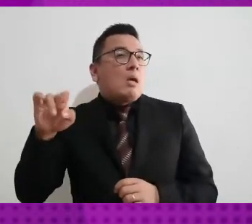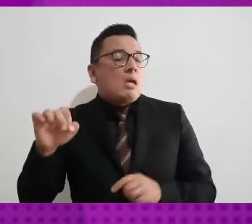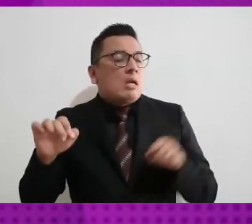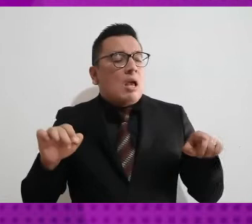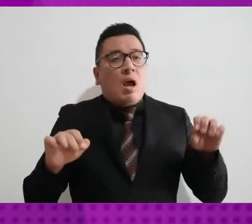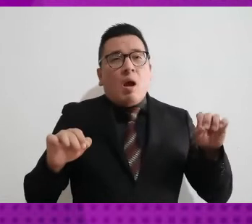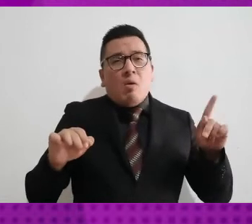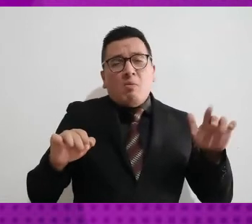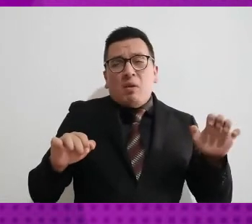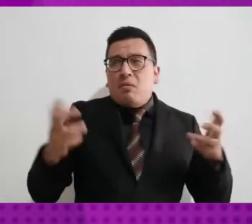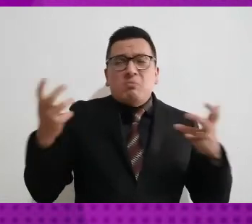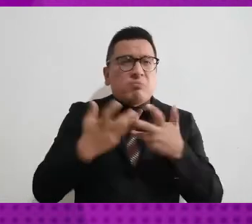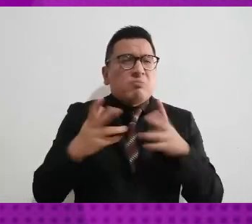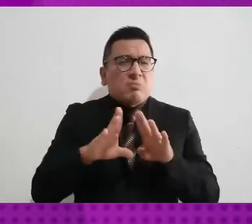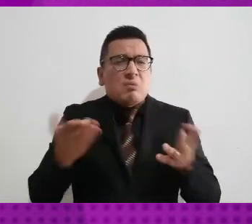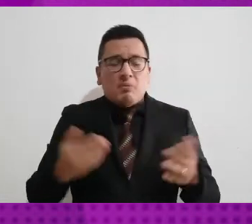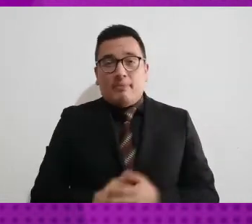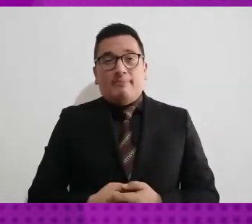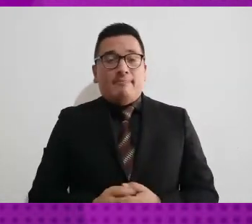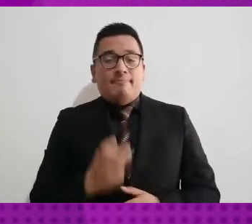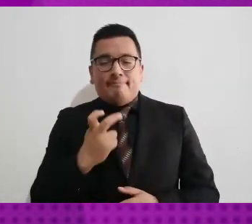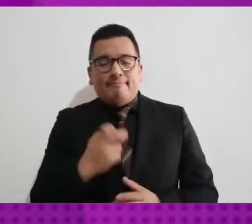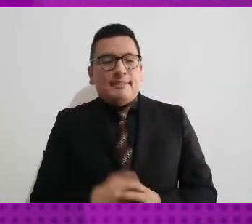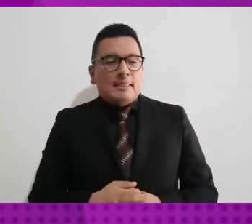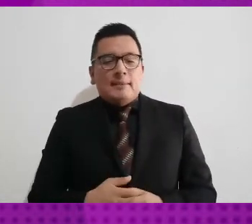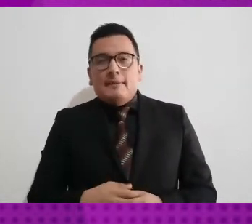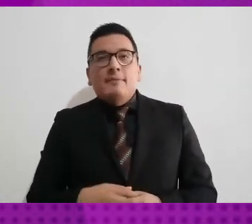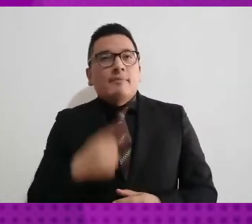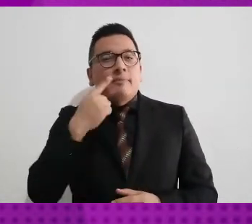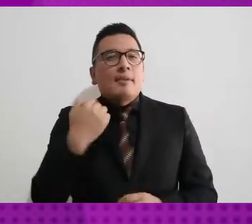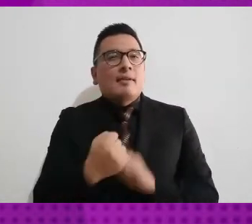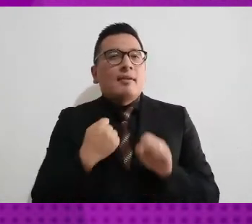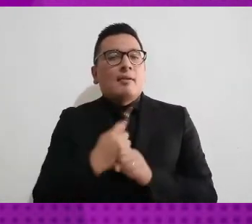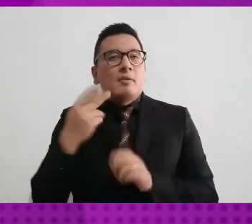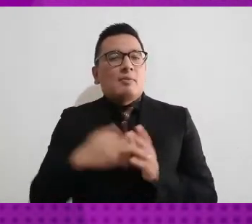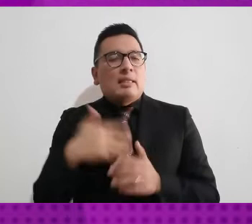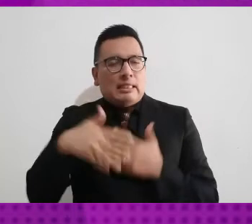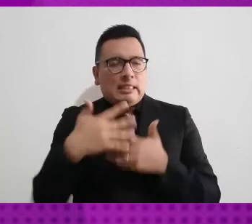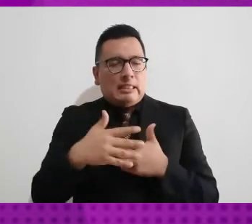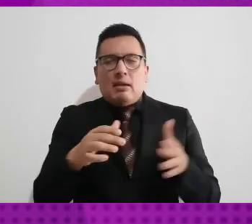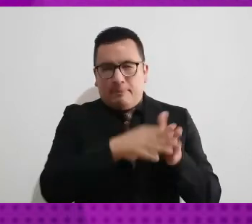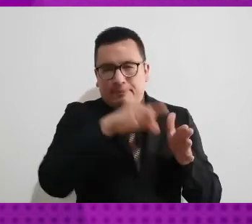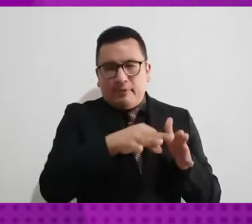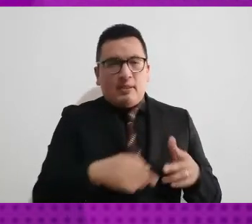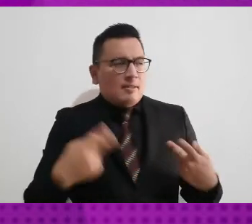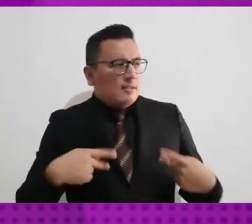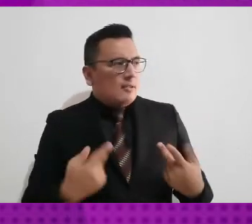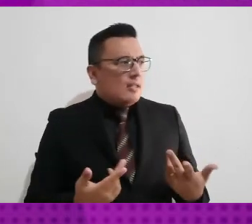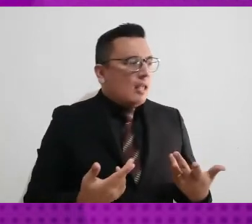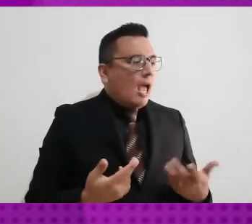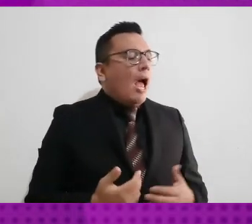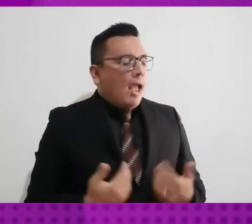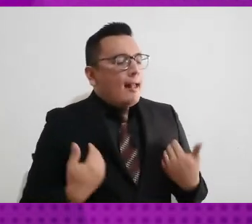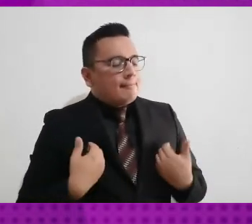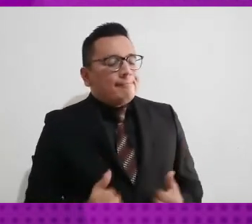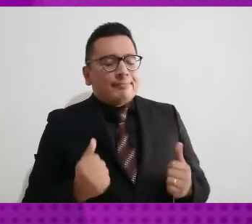y los OPLES, y así se vinieron las primeras experiencias. El proceso electoral del 2015 generó muchas lecciones y